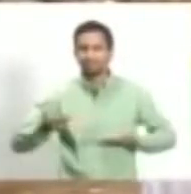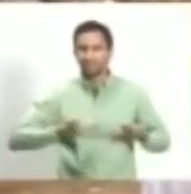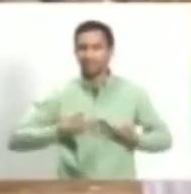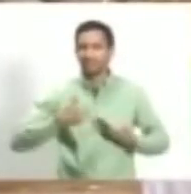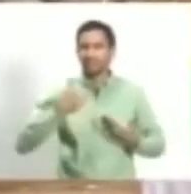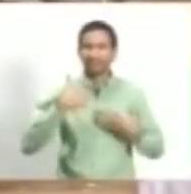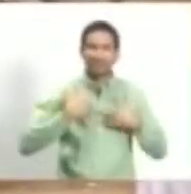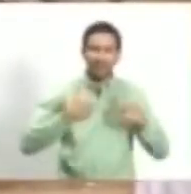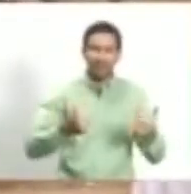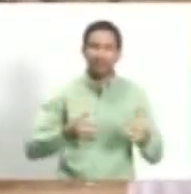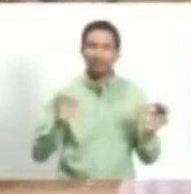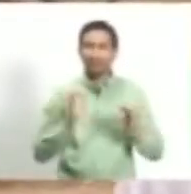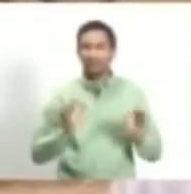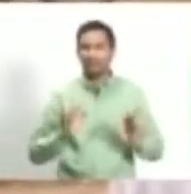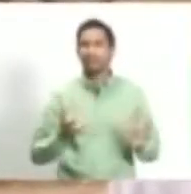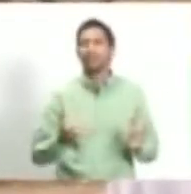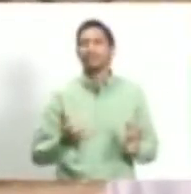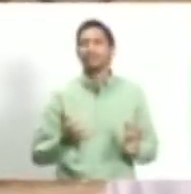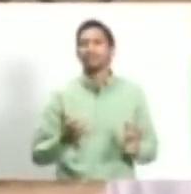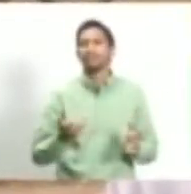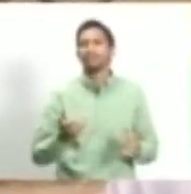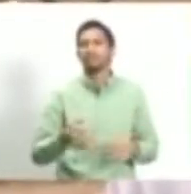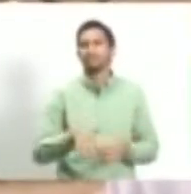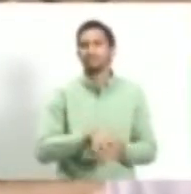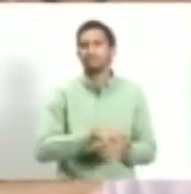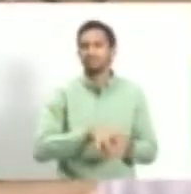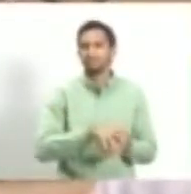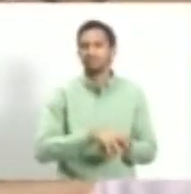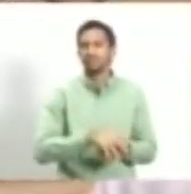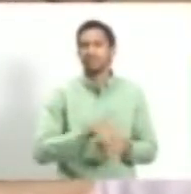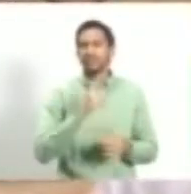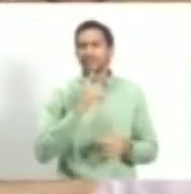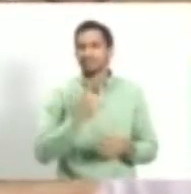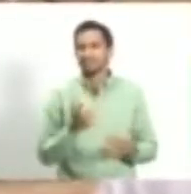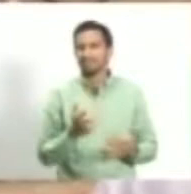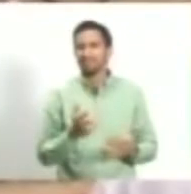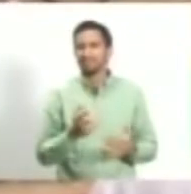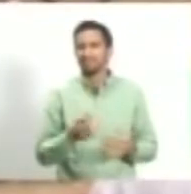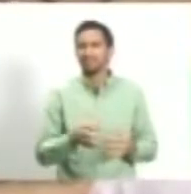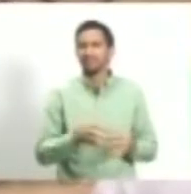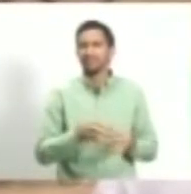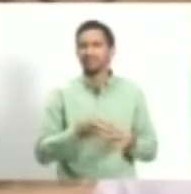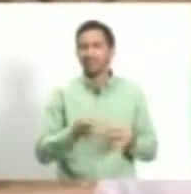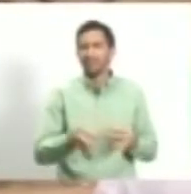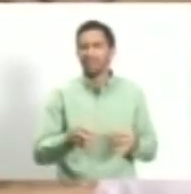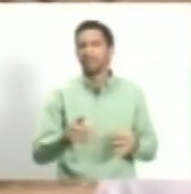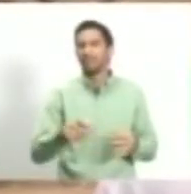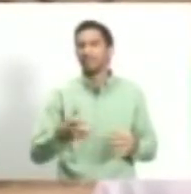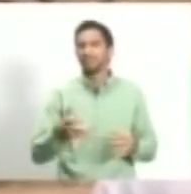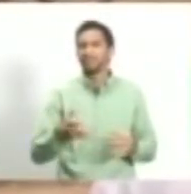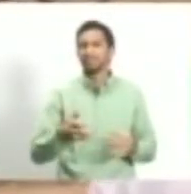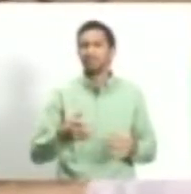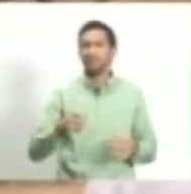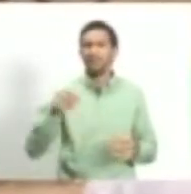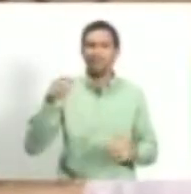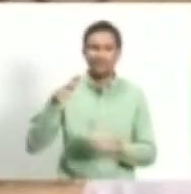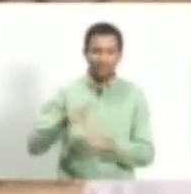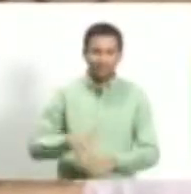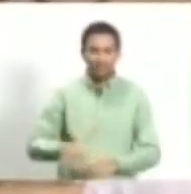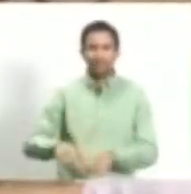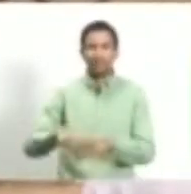hecho palpables para las comunidades. Y hay mucha insatisfacción del pueblo porque hay una generación de violencia, desempleo,